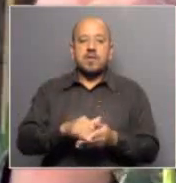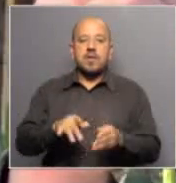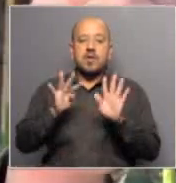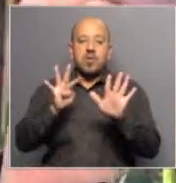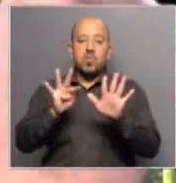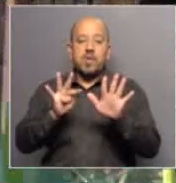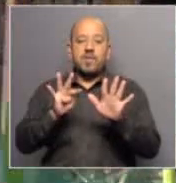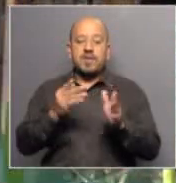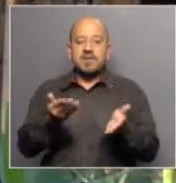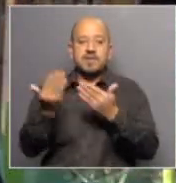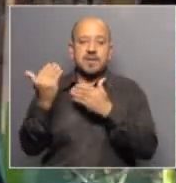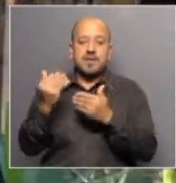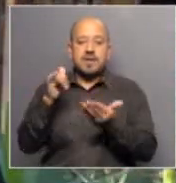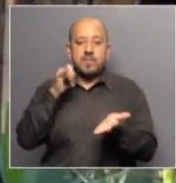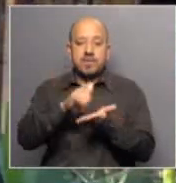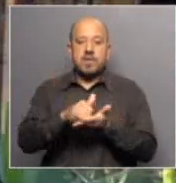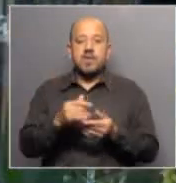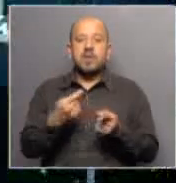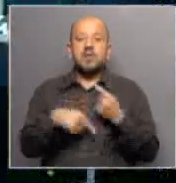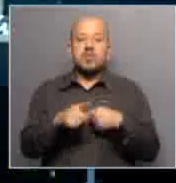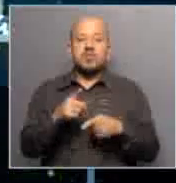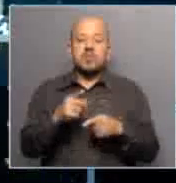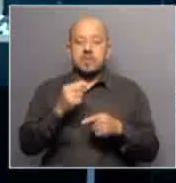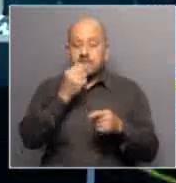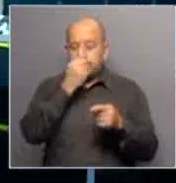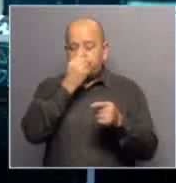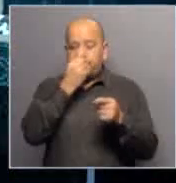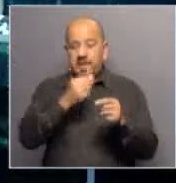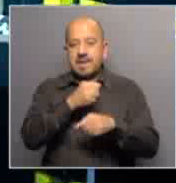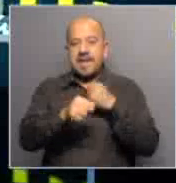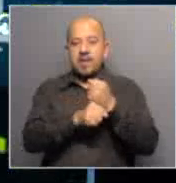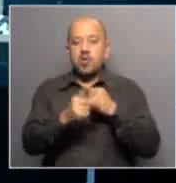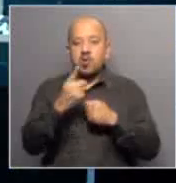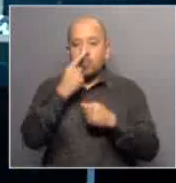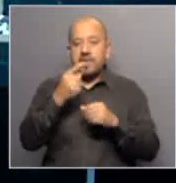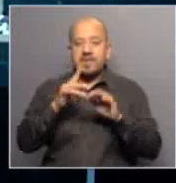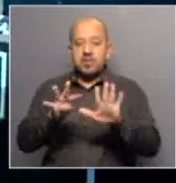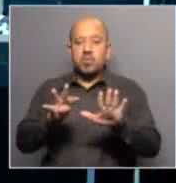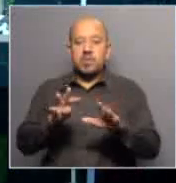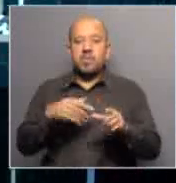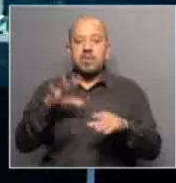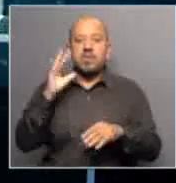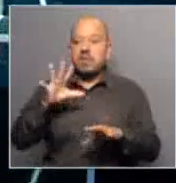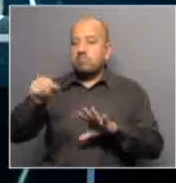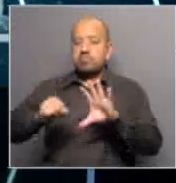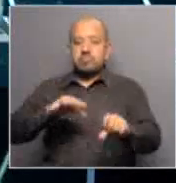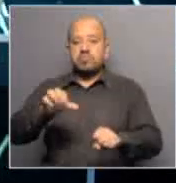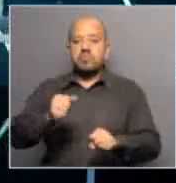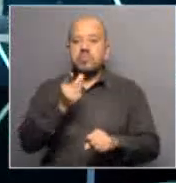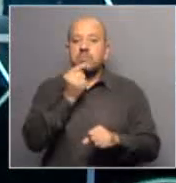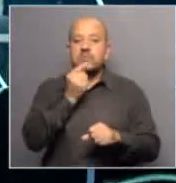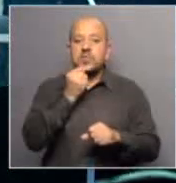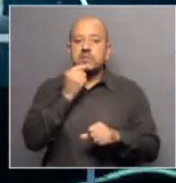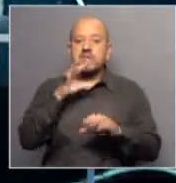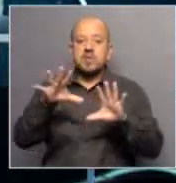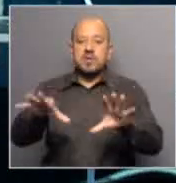aire, digamos. No es poco, ¿no? Más si tomamos que, por ejemplo, en el año 2019, cuando hubo un récord de incautaciones de la